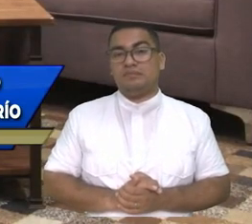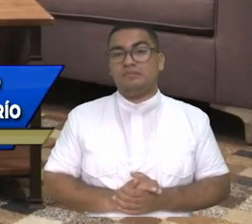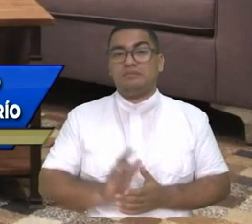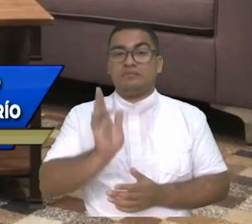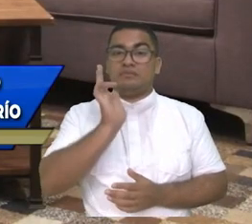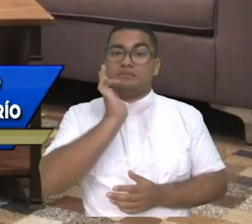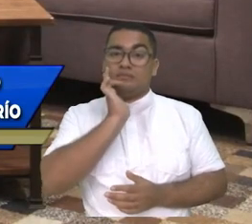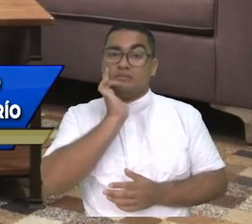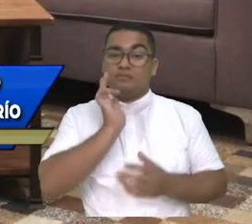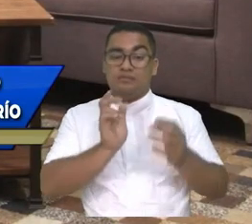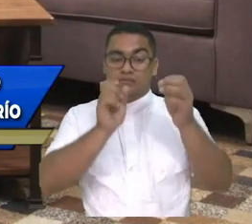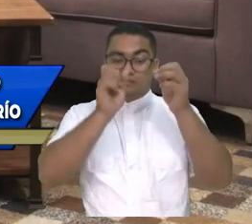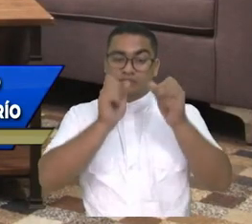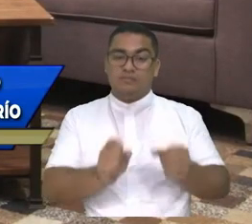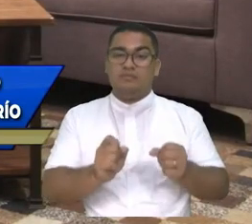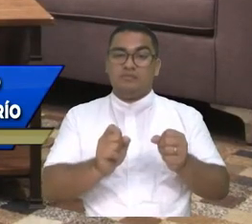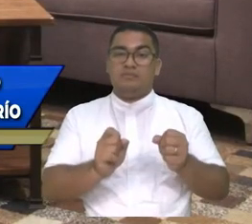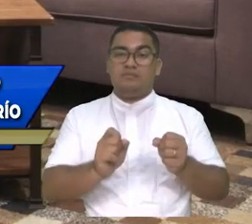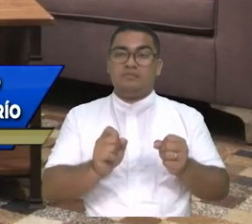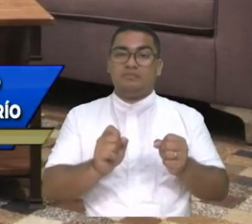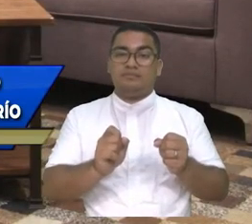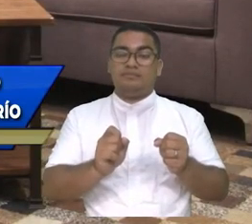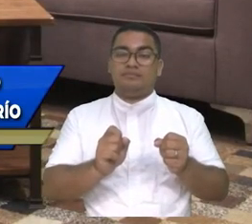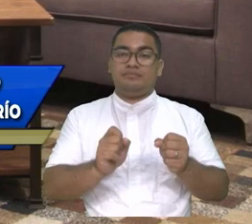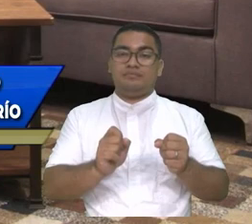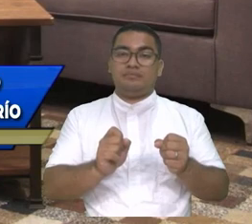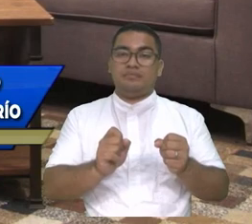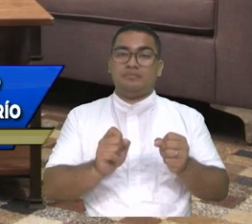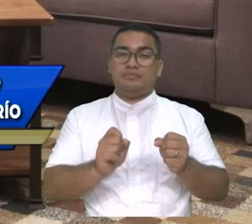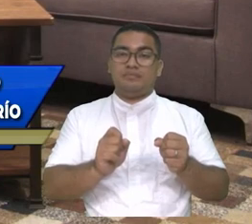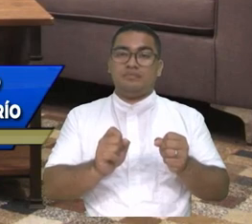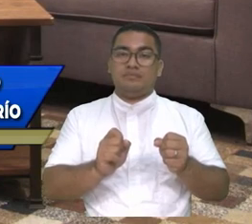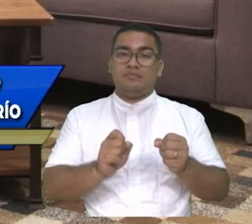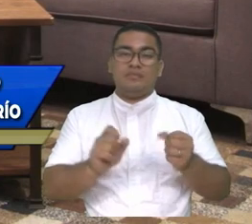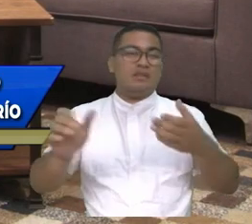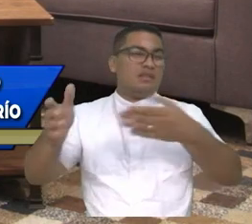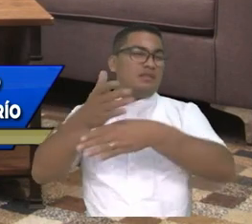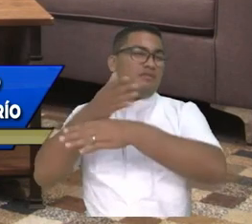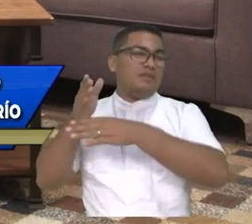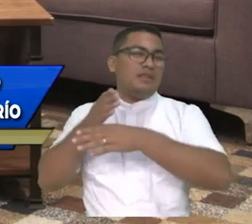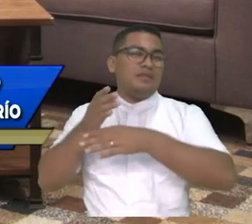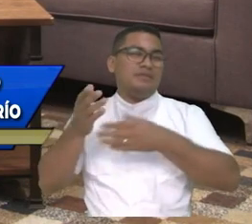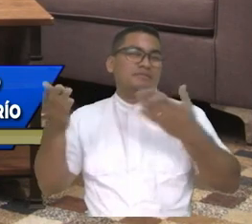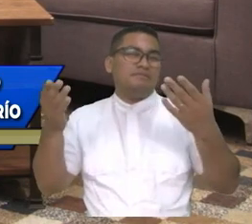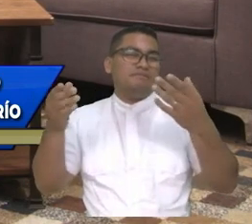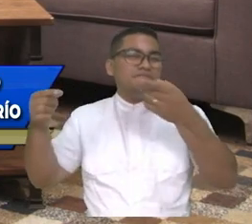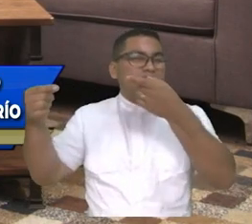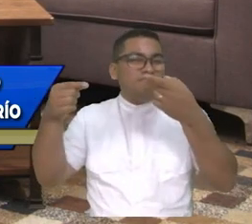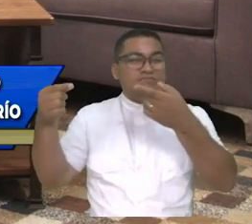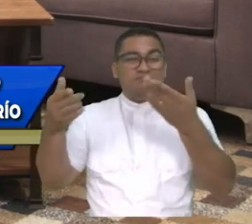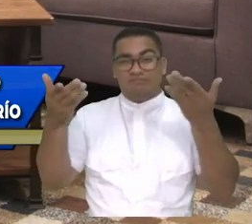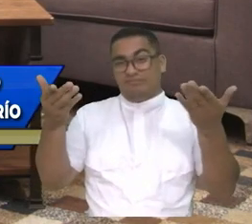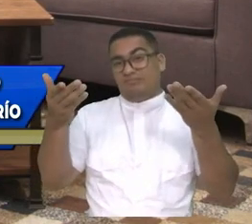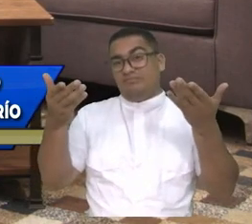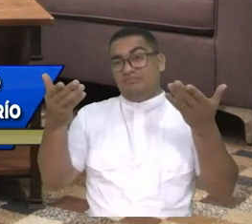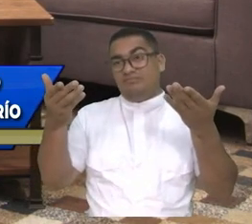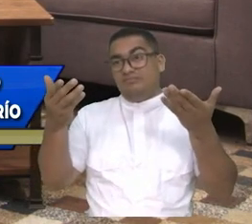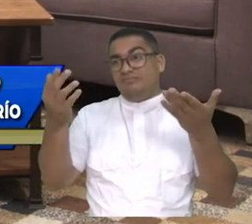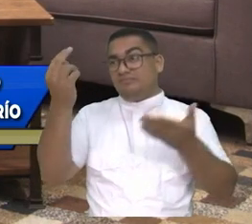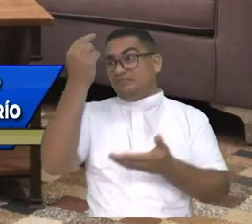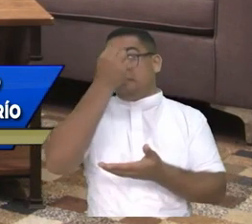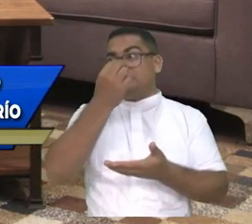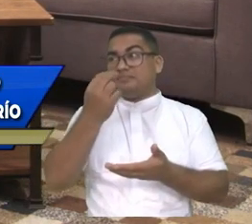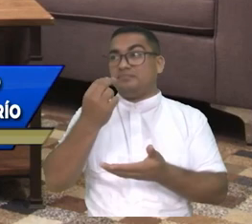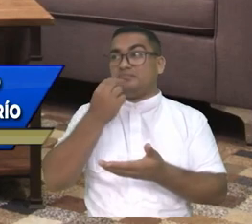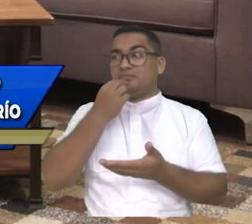Darío fue un hombre que se enfrentó a muchos dilemas, y él, todo el